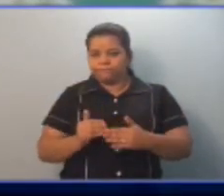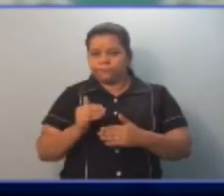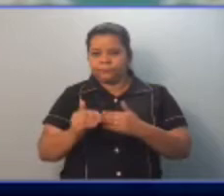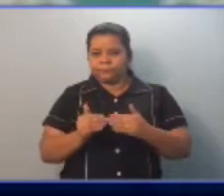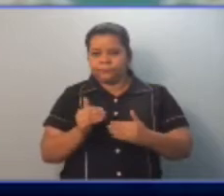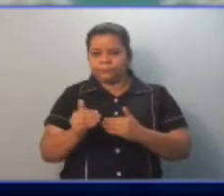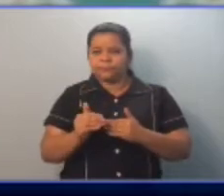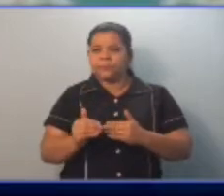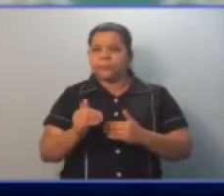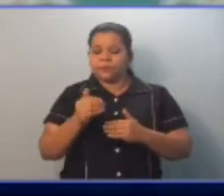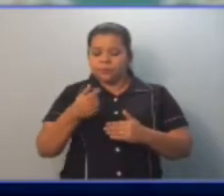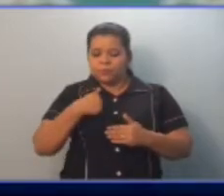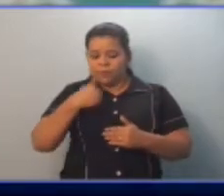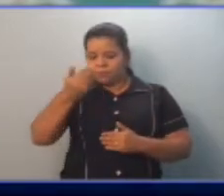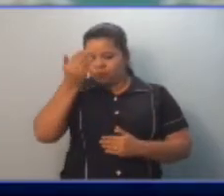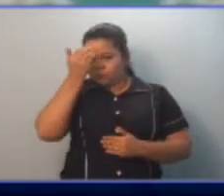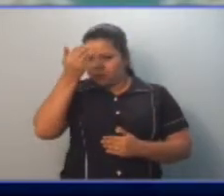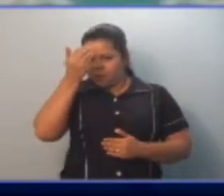cristiana